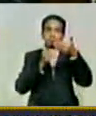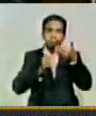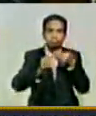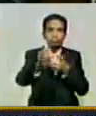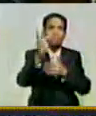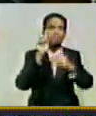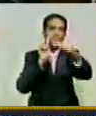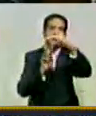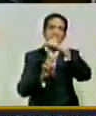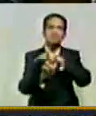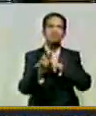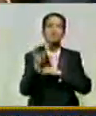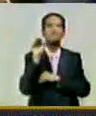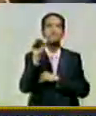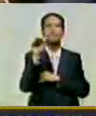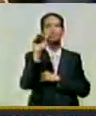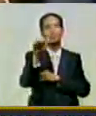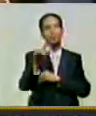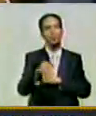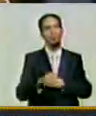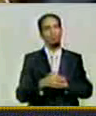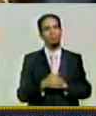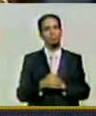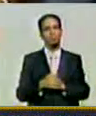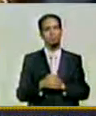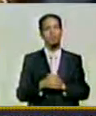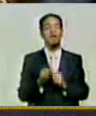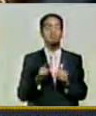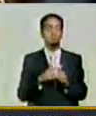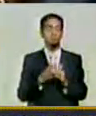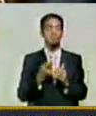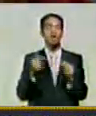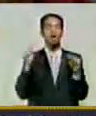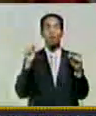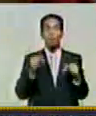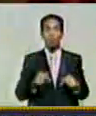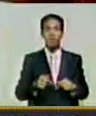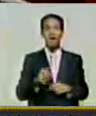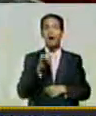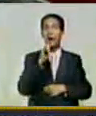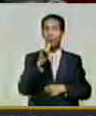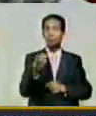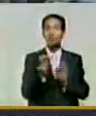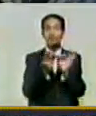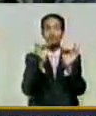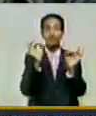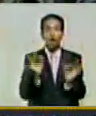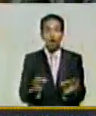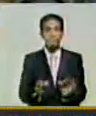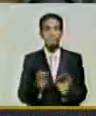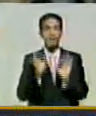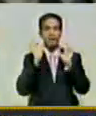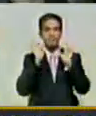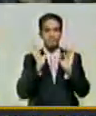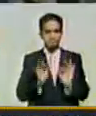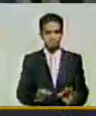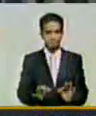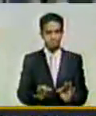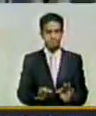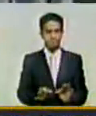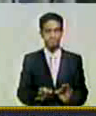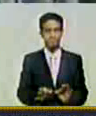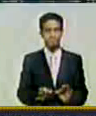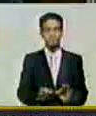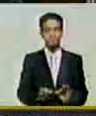esto, luego de el anuncio formal, oficial, que hiciera el presidente de la República en la Asamblea Nacional